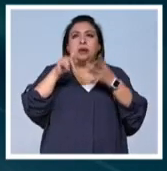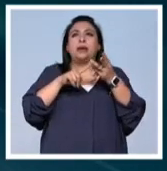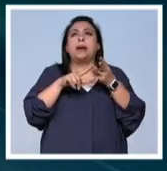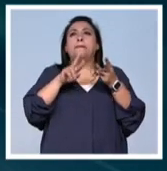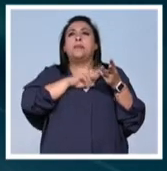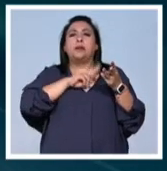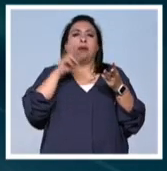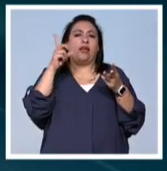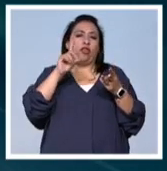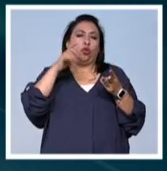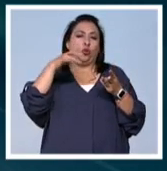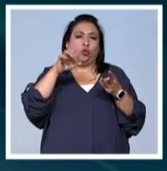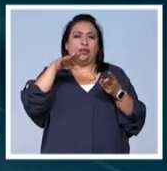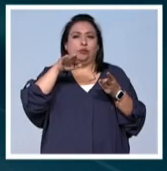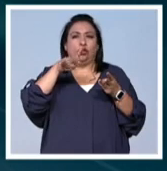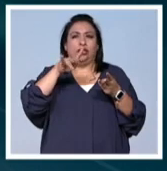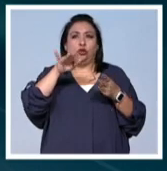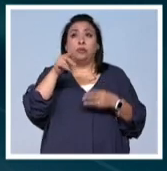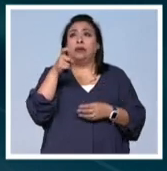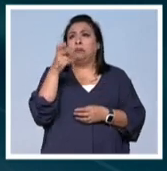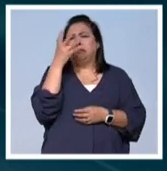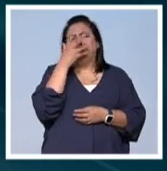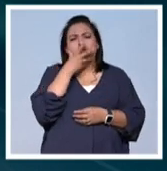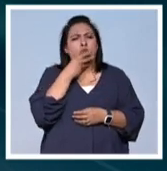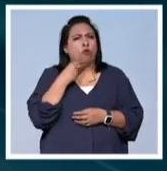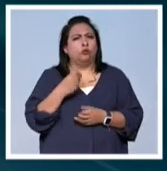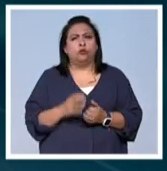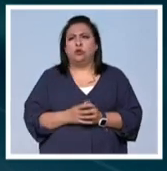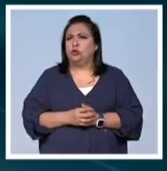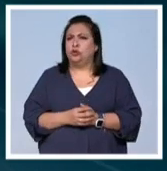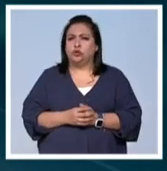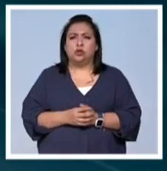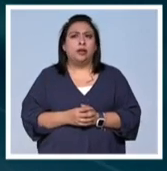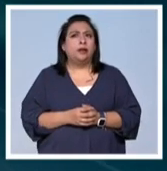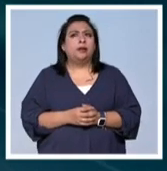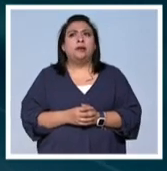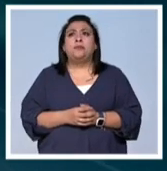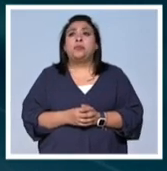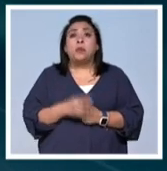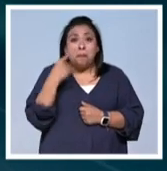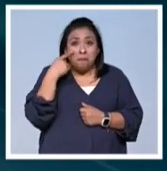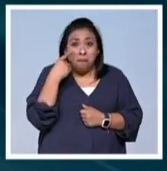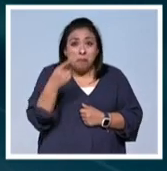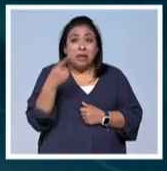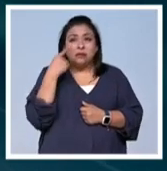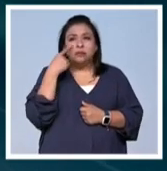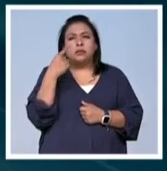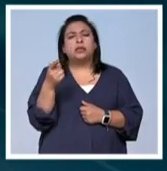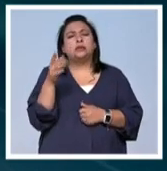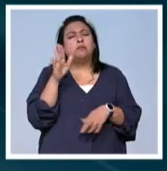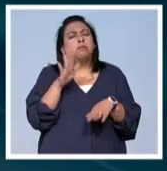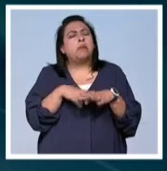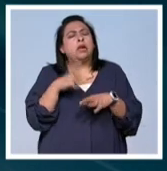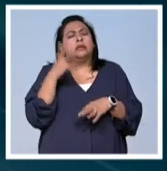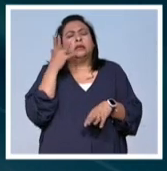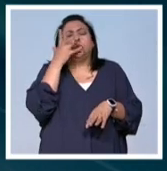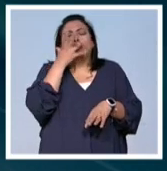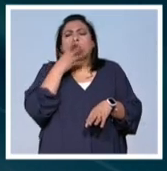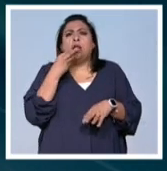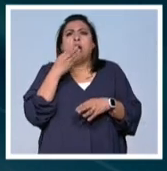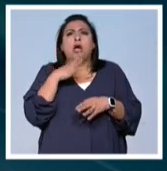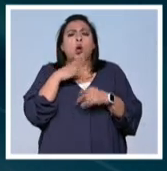de Los Duques de Moctezuma son fascinantes cada vez que las ves te fascinan más es